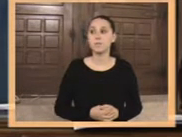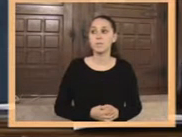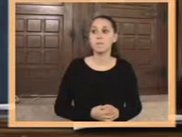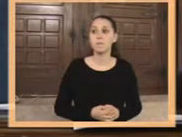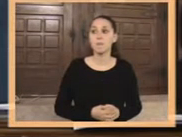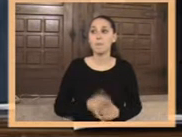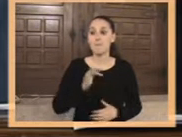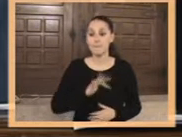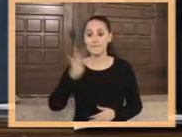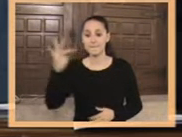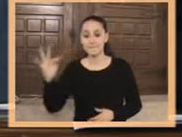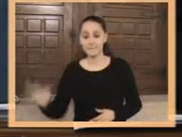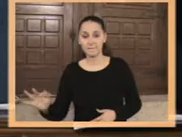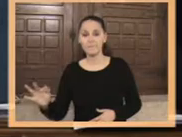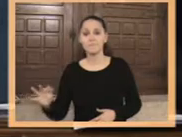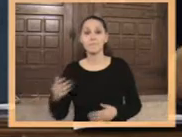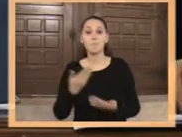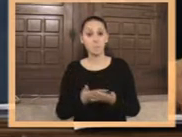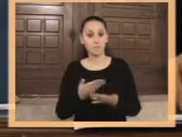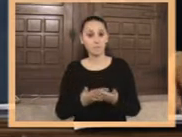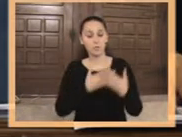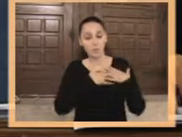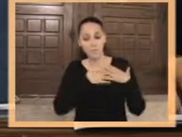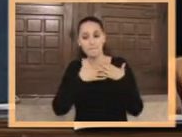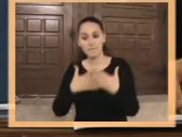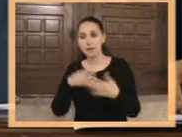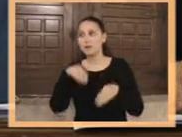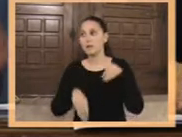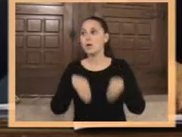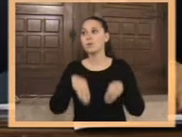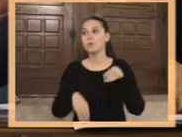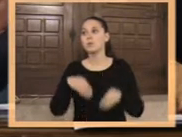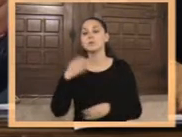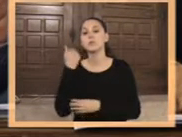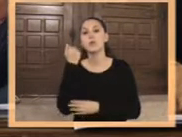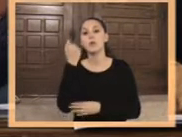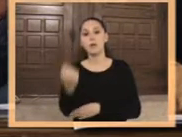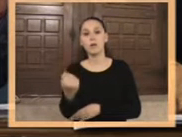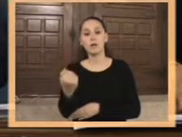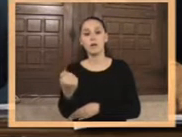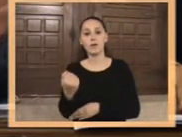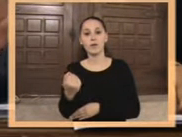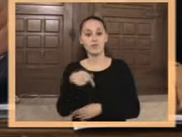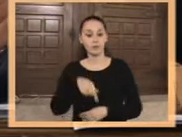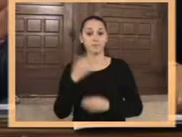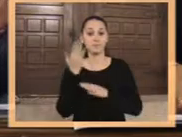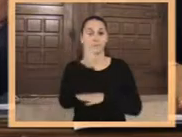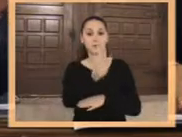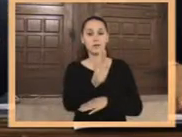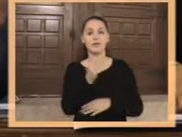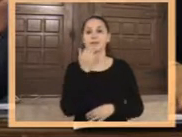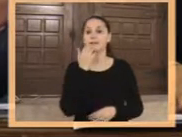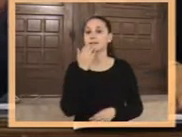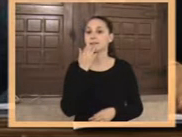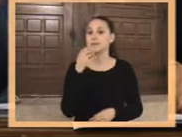Núñez le insto a que sean valientes y voten a favor de esta moción y que, si ustedes